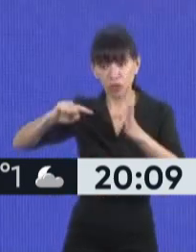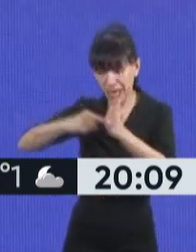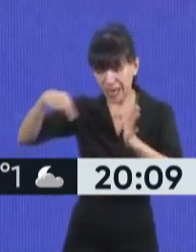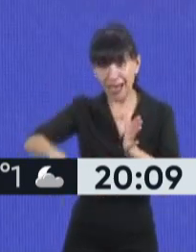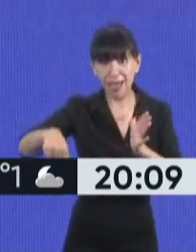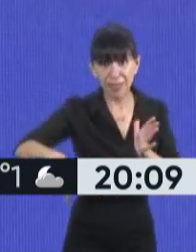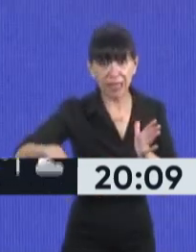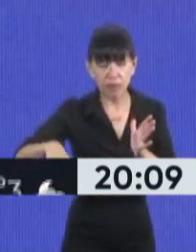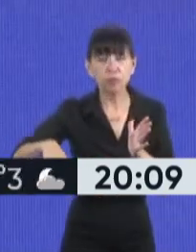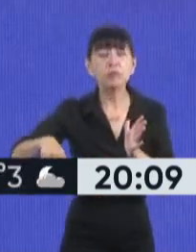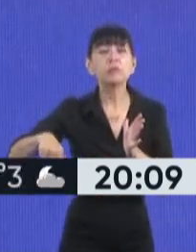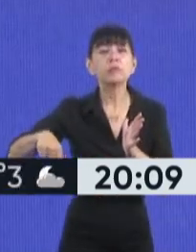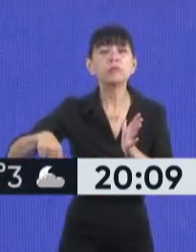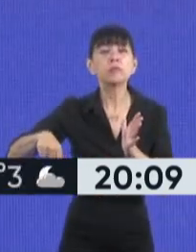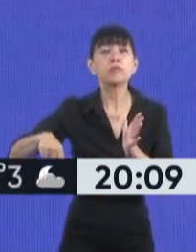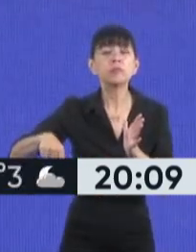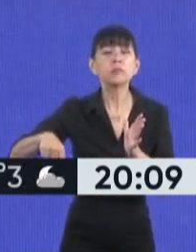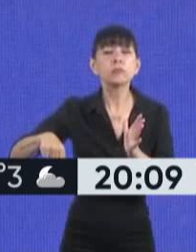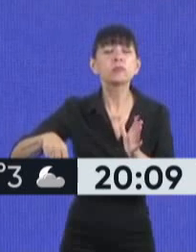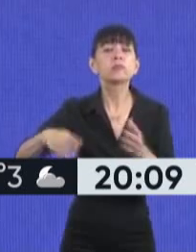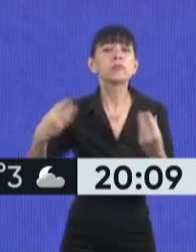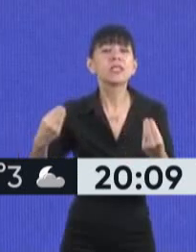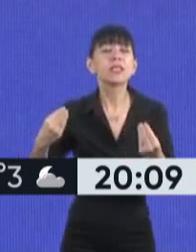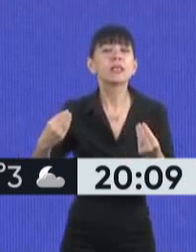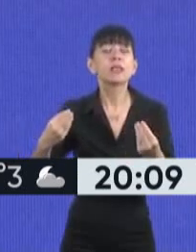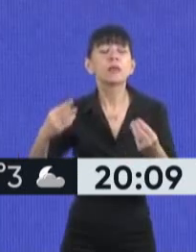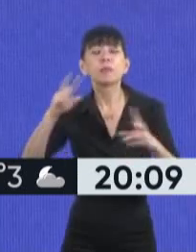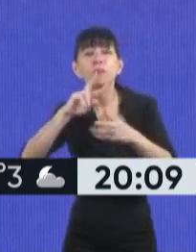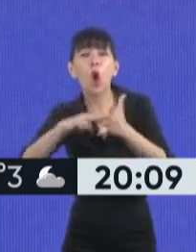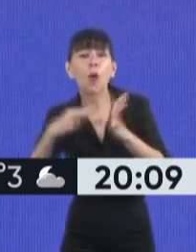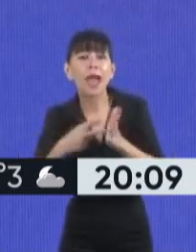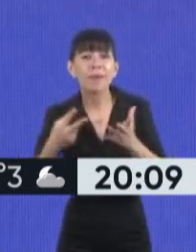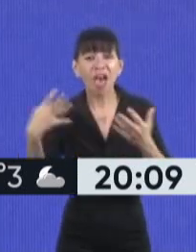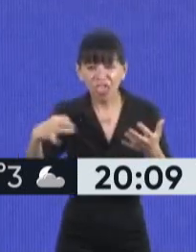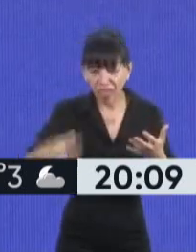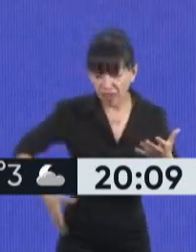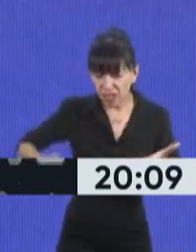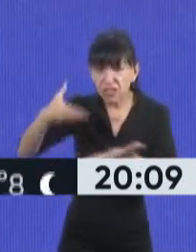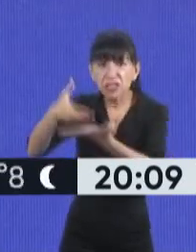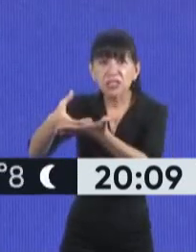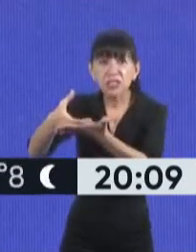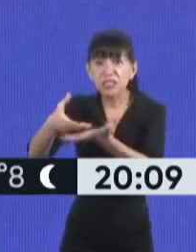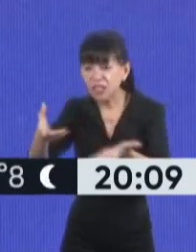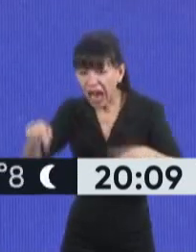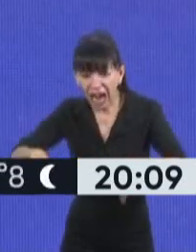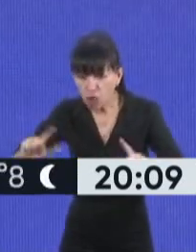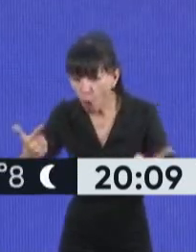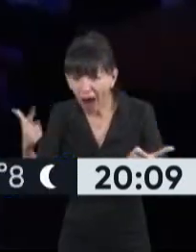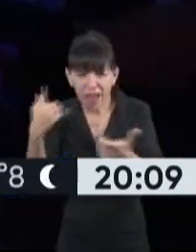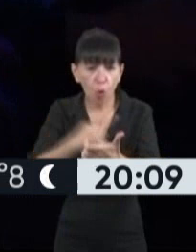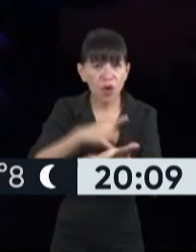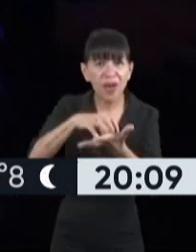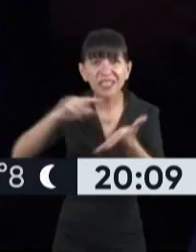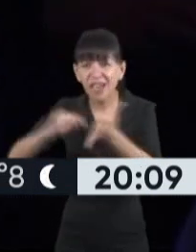sufragando el costo de educación de sus hijos, que tenían que ir a estudiar a Córdoba, Chuquisaca o